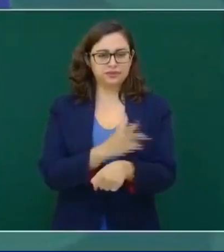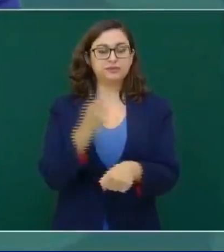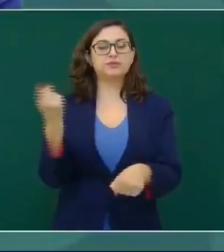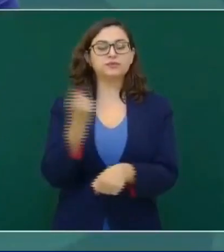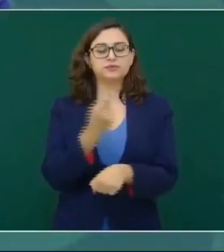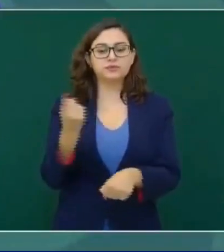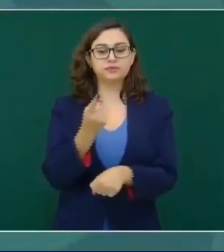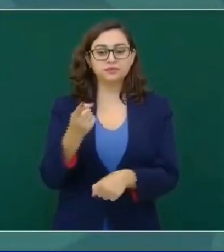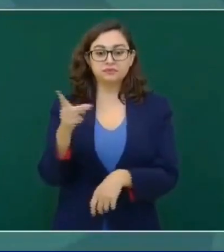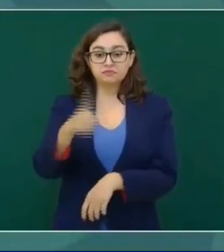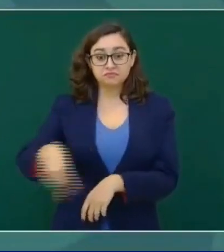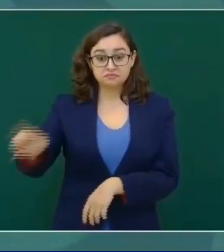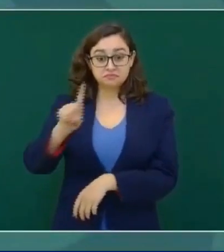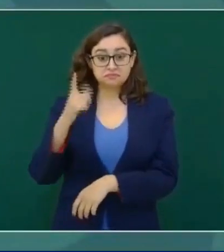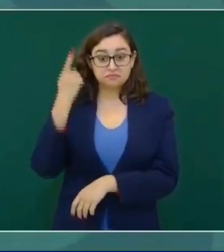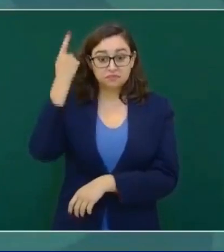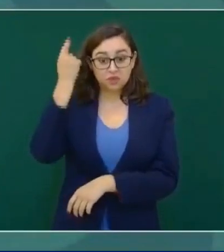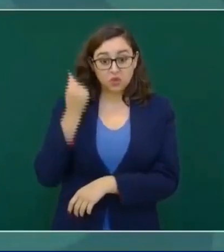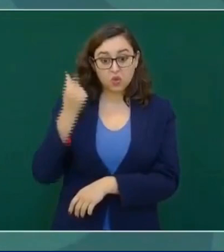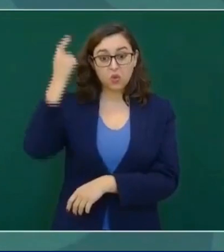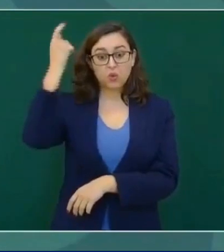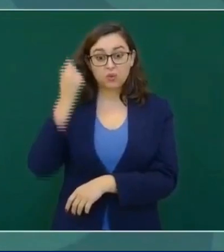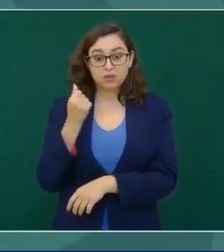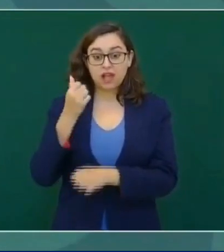aumentarles la edad de jubilación.